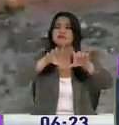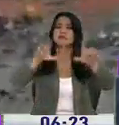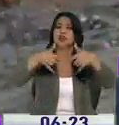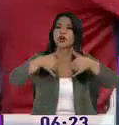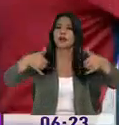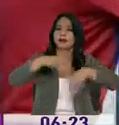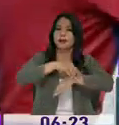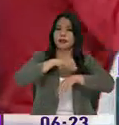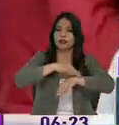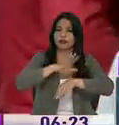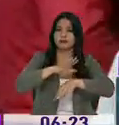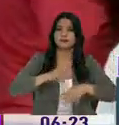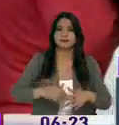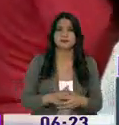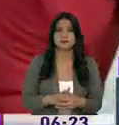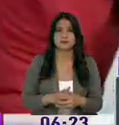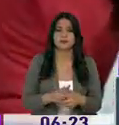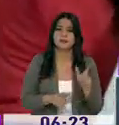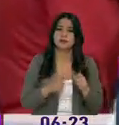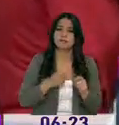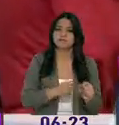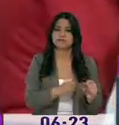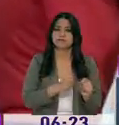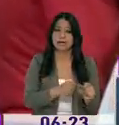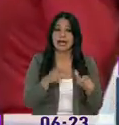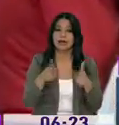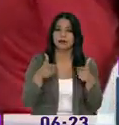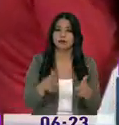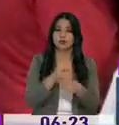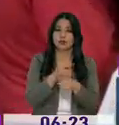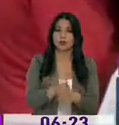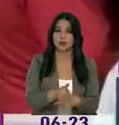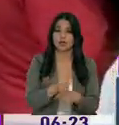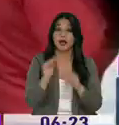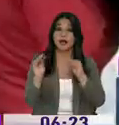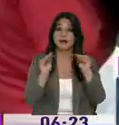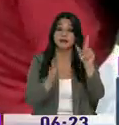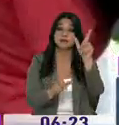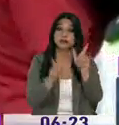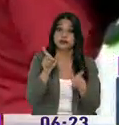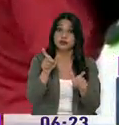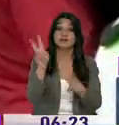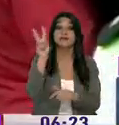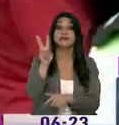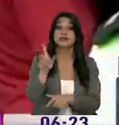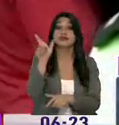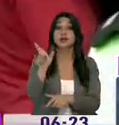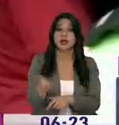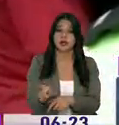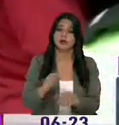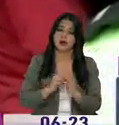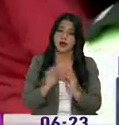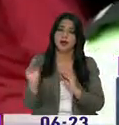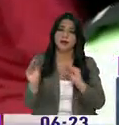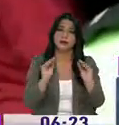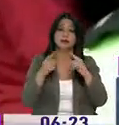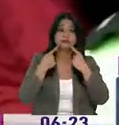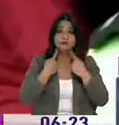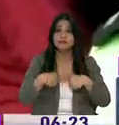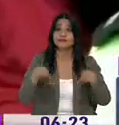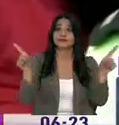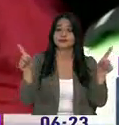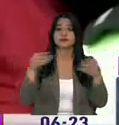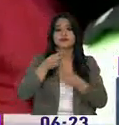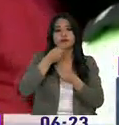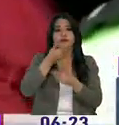Quevedo. Hacemos el llamado a la ciudadanía en razón de que son ciudadanos, compatriotas venezolanos, para que se pueda difundir de la mejor